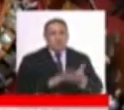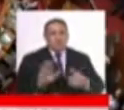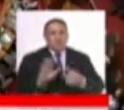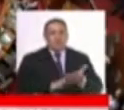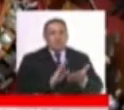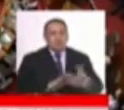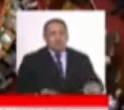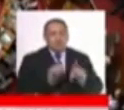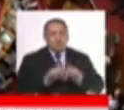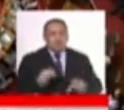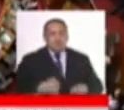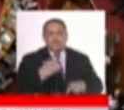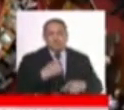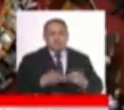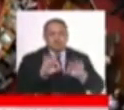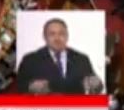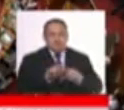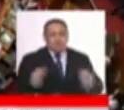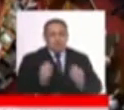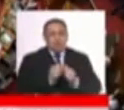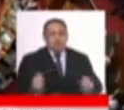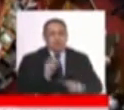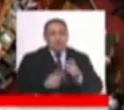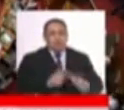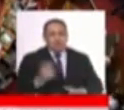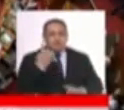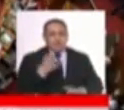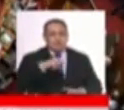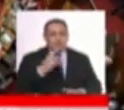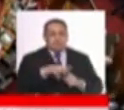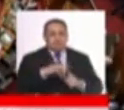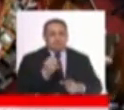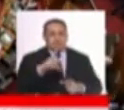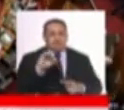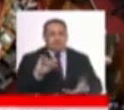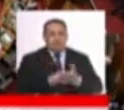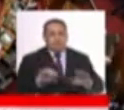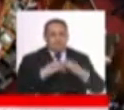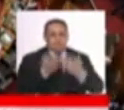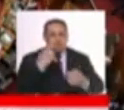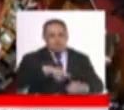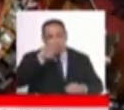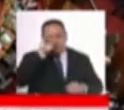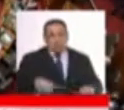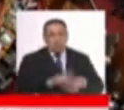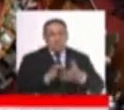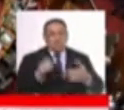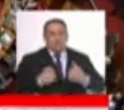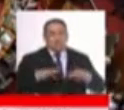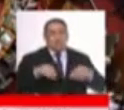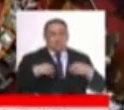que ha resuelto la crisis institucional sigue poniendo sobre